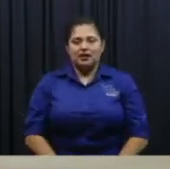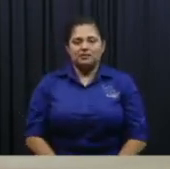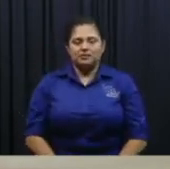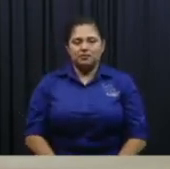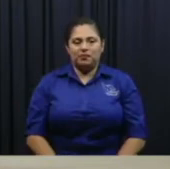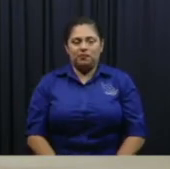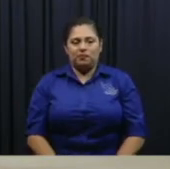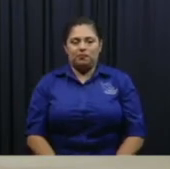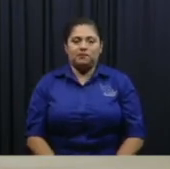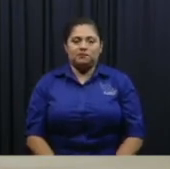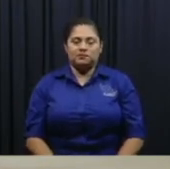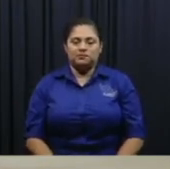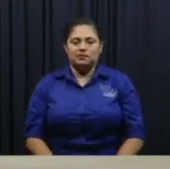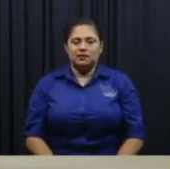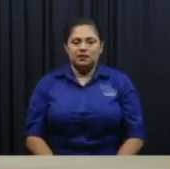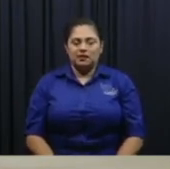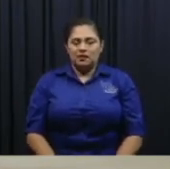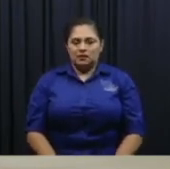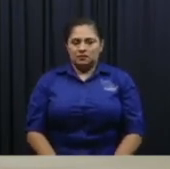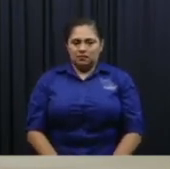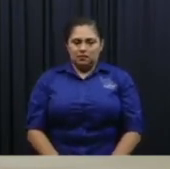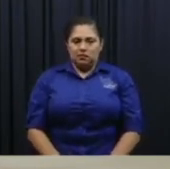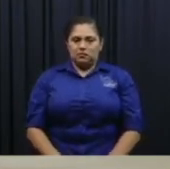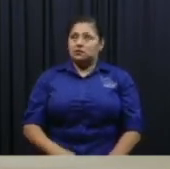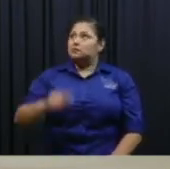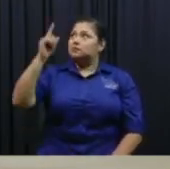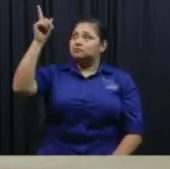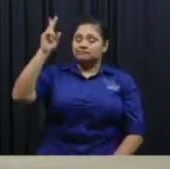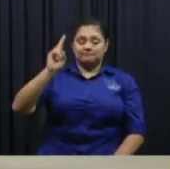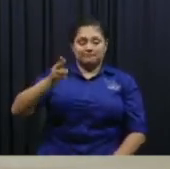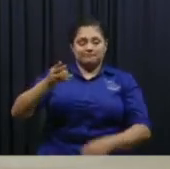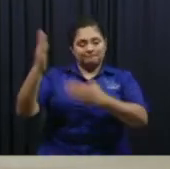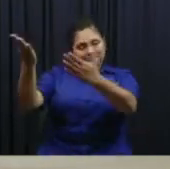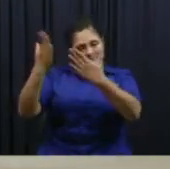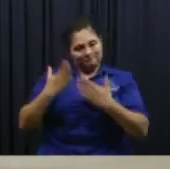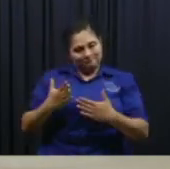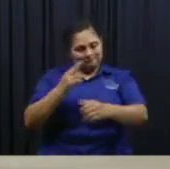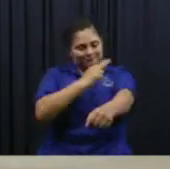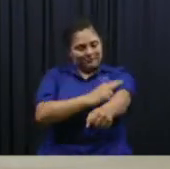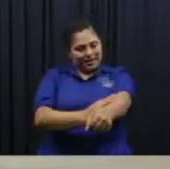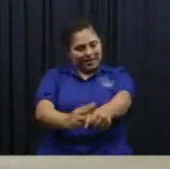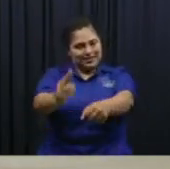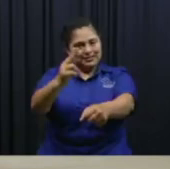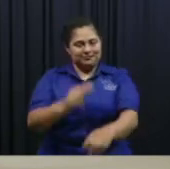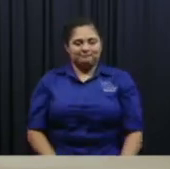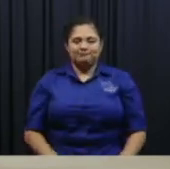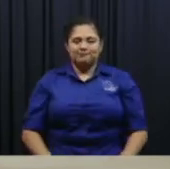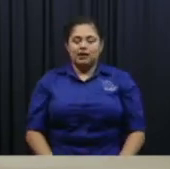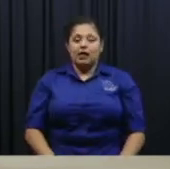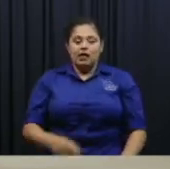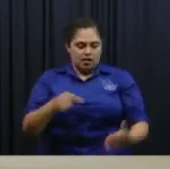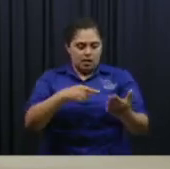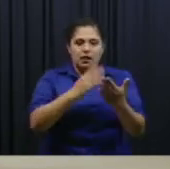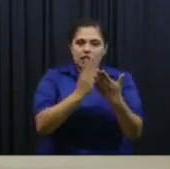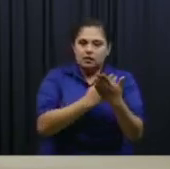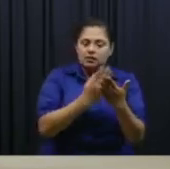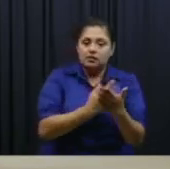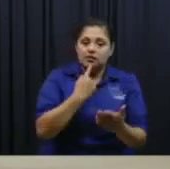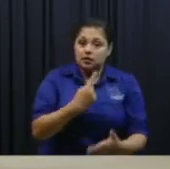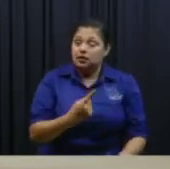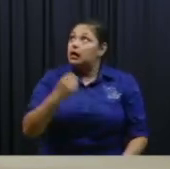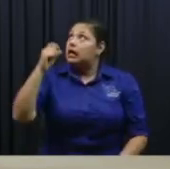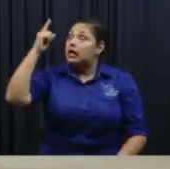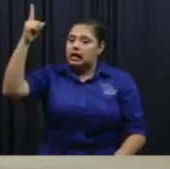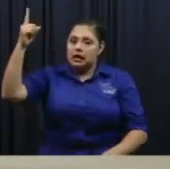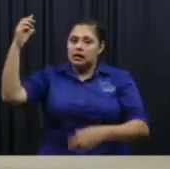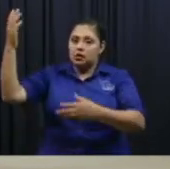verdad de que él siempre era siempre era y dice la Biblia que él para dar es